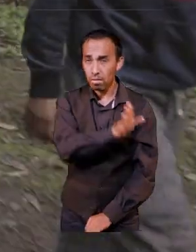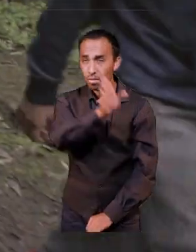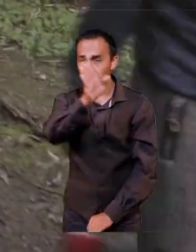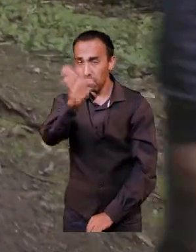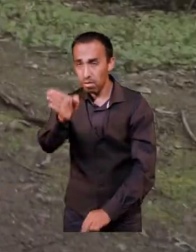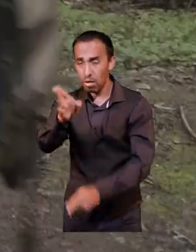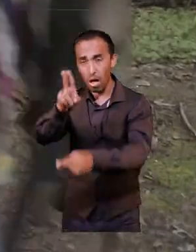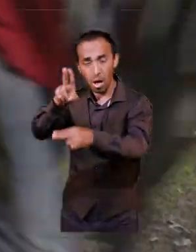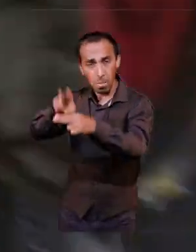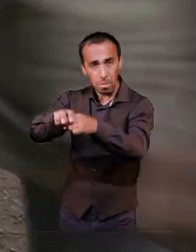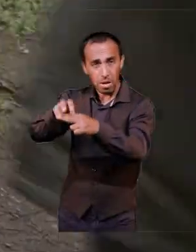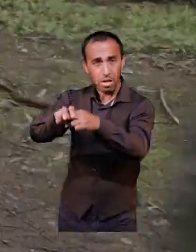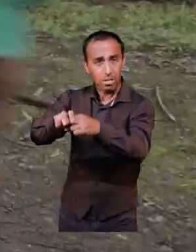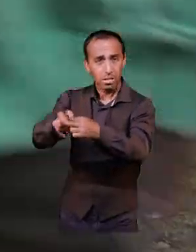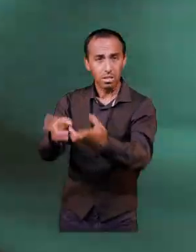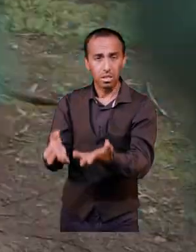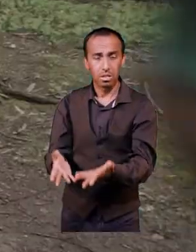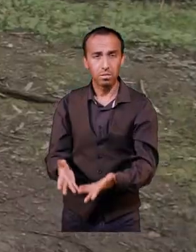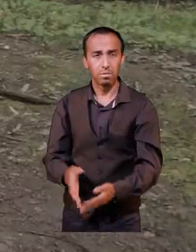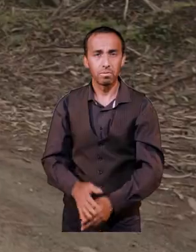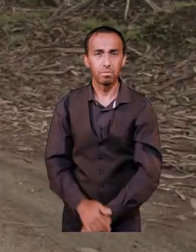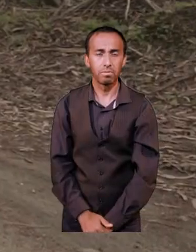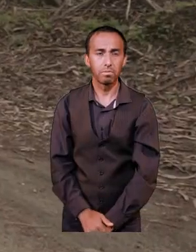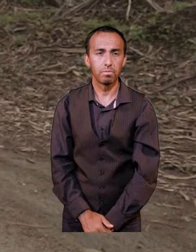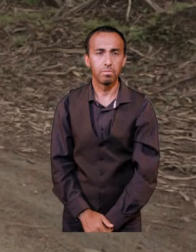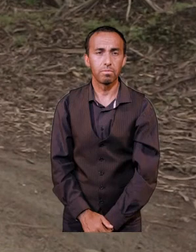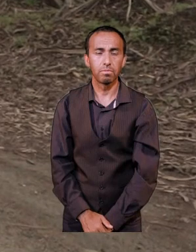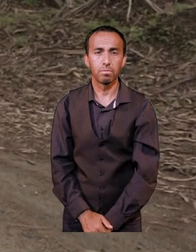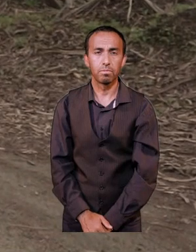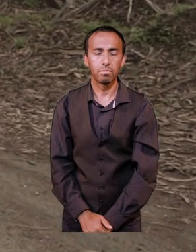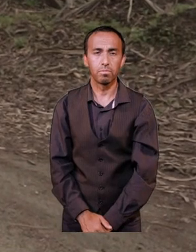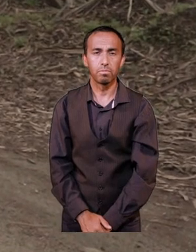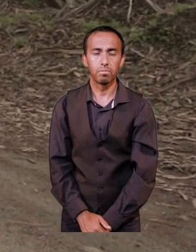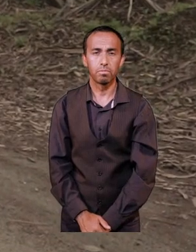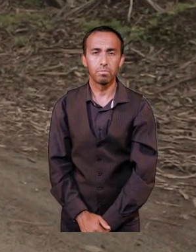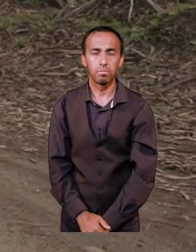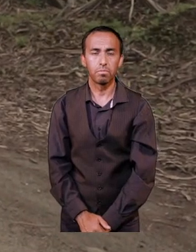Aquí nos vamos a sentar en el invernadero.